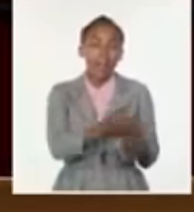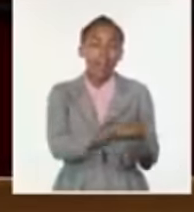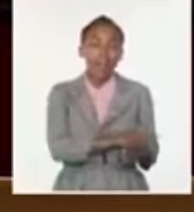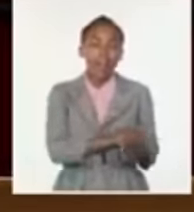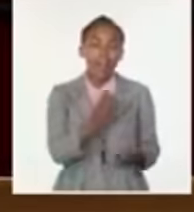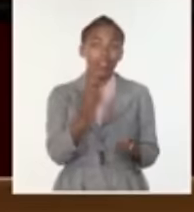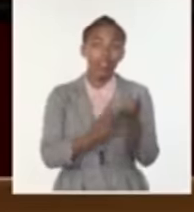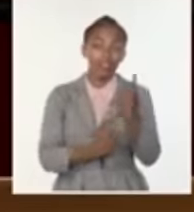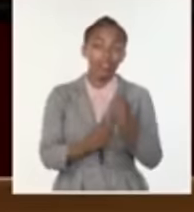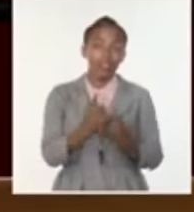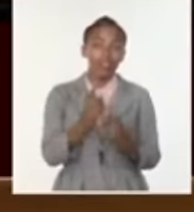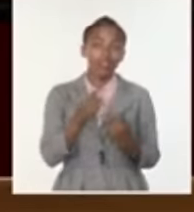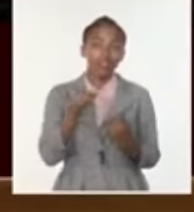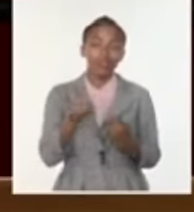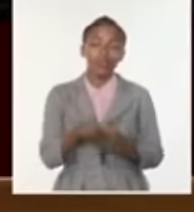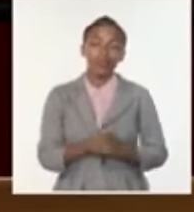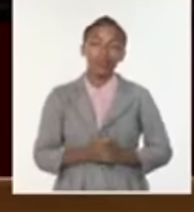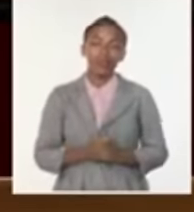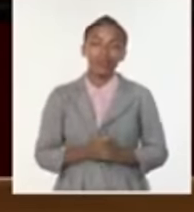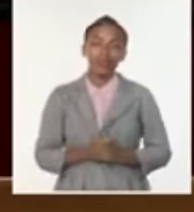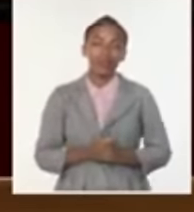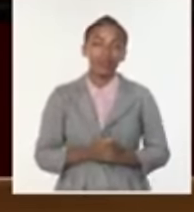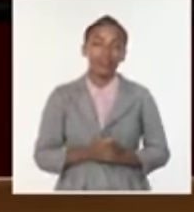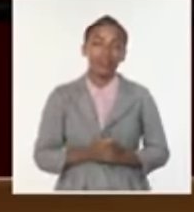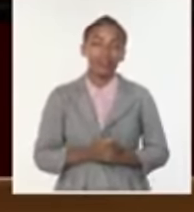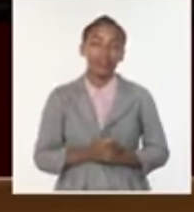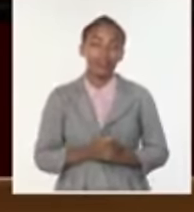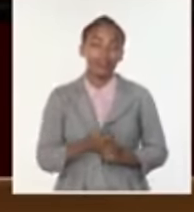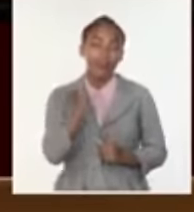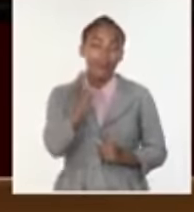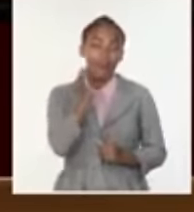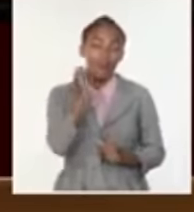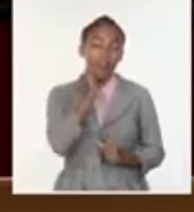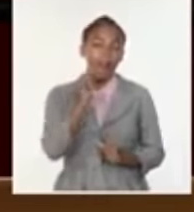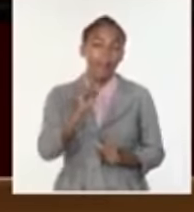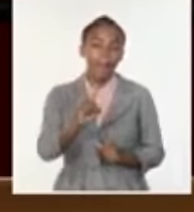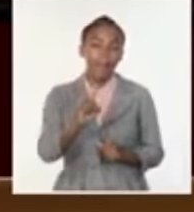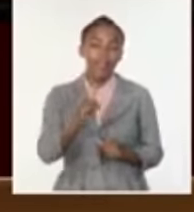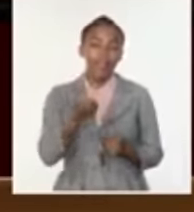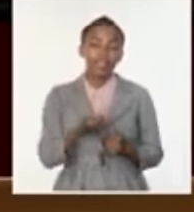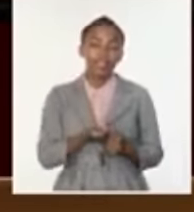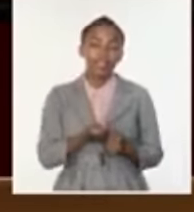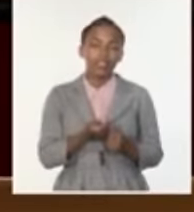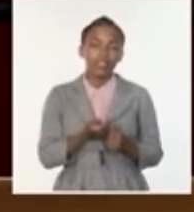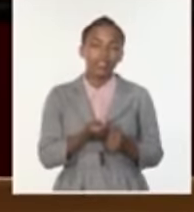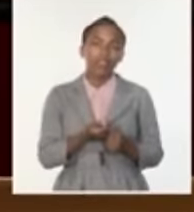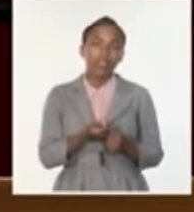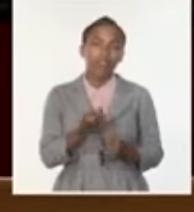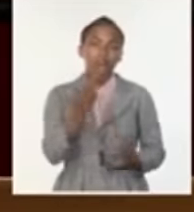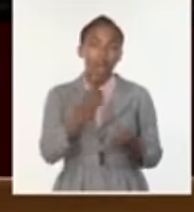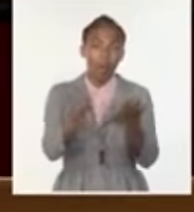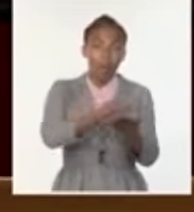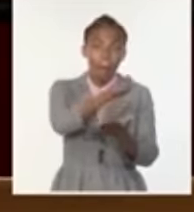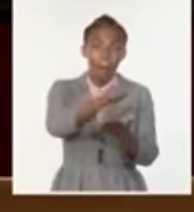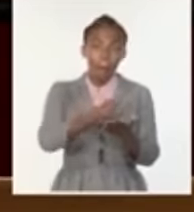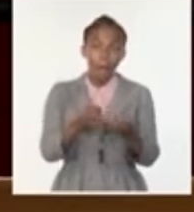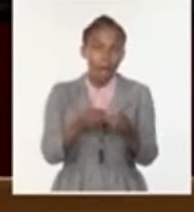para varias distorsiones. Pero también se incumplieron cosas que sí estaban claras y no se exigieron.